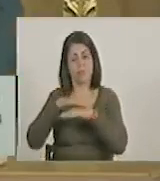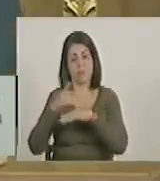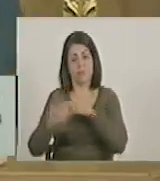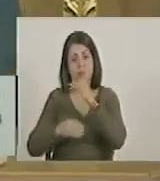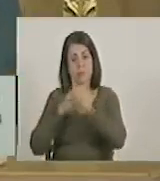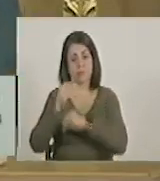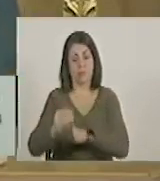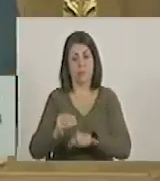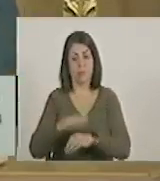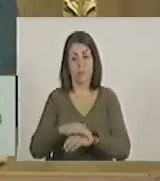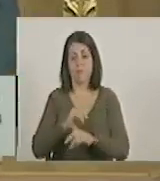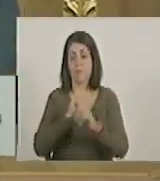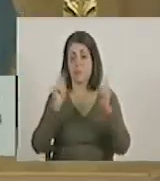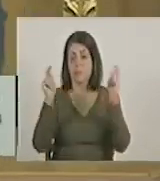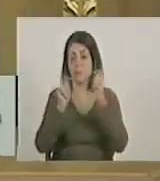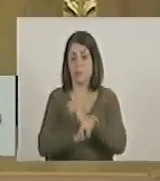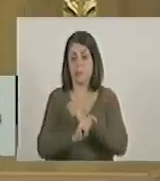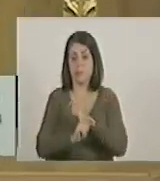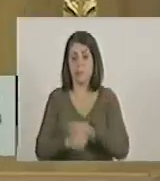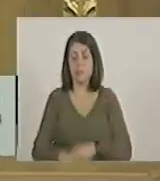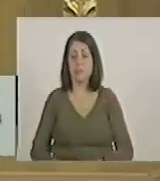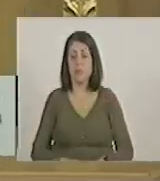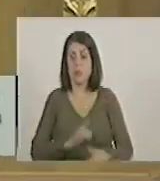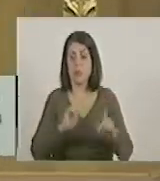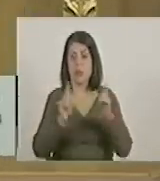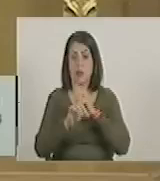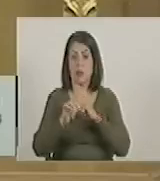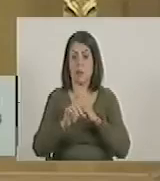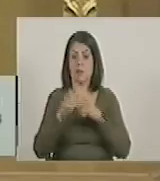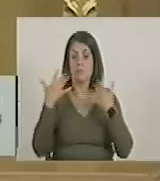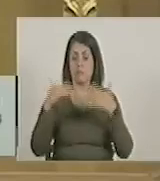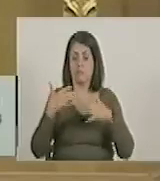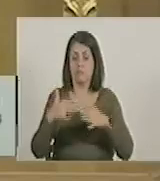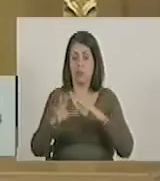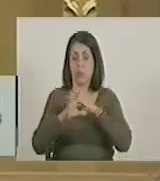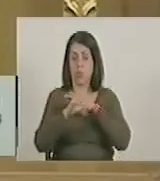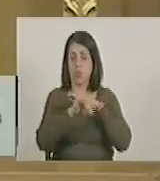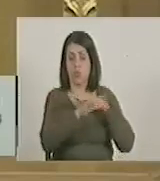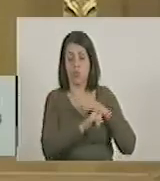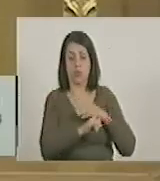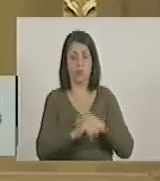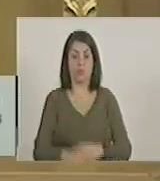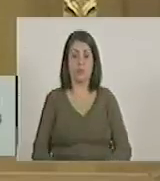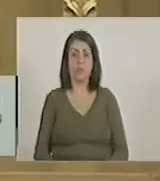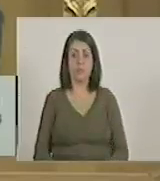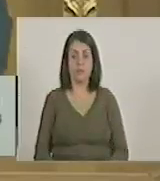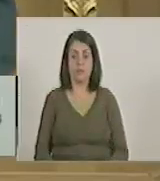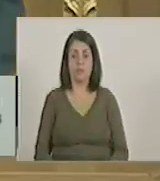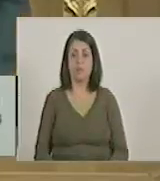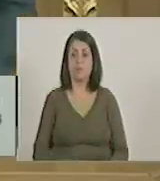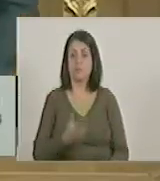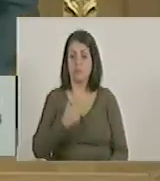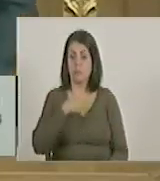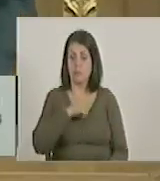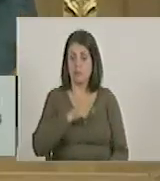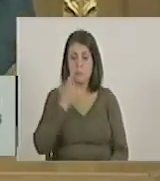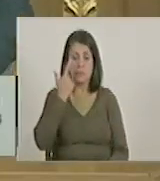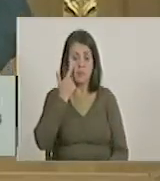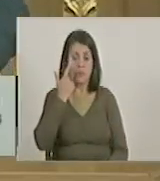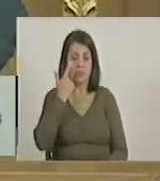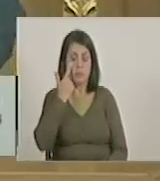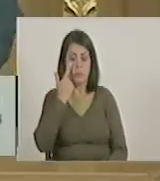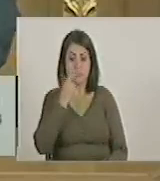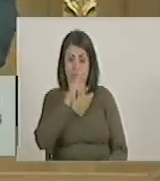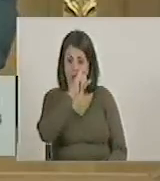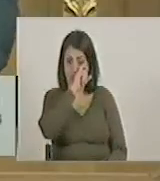que se han transformado en un caldo de cultivo para las corruptelas. Eso lo tenemos nosotros que poner bajo la lupa, esta